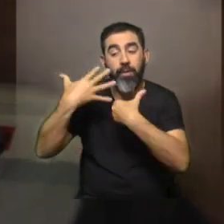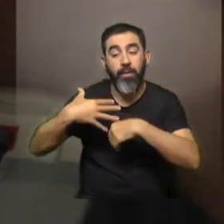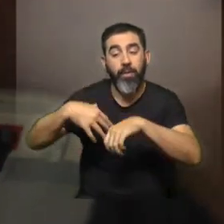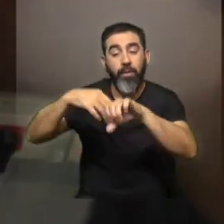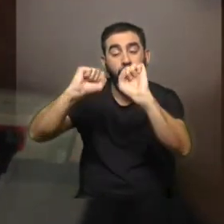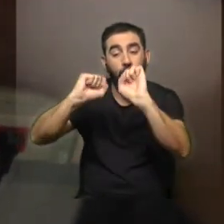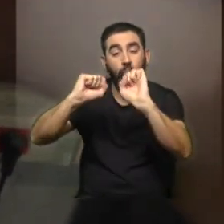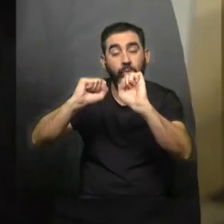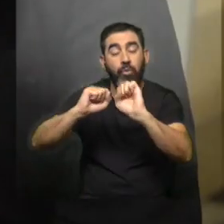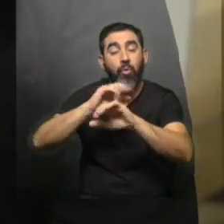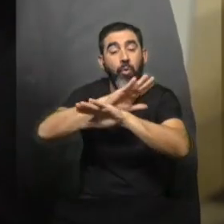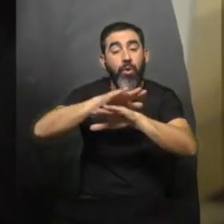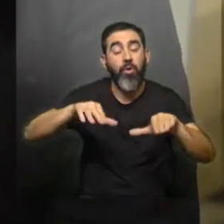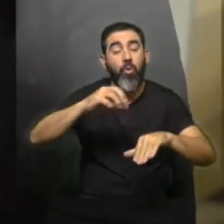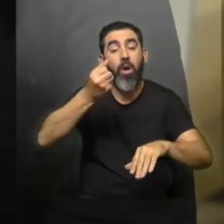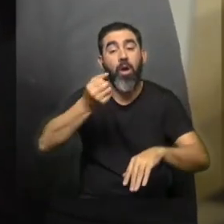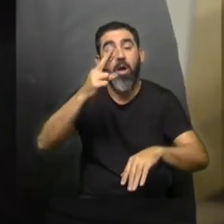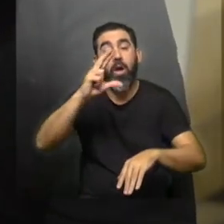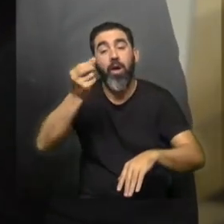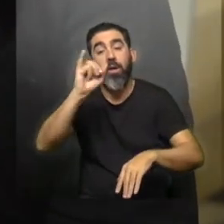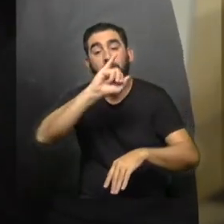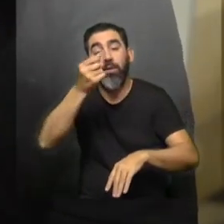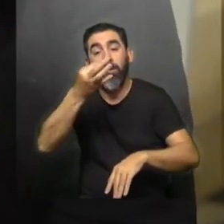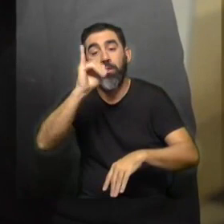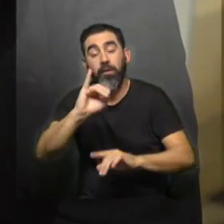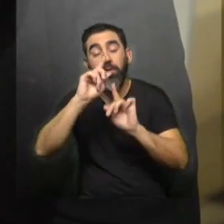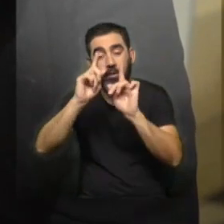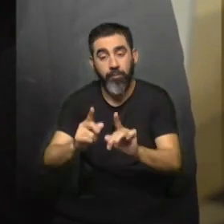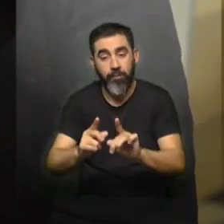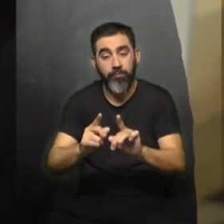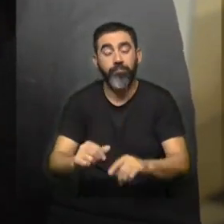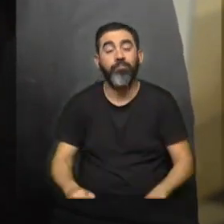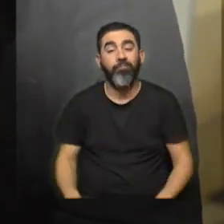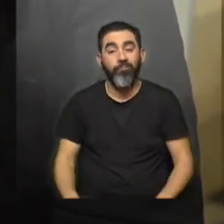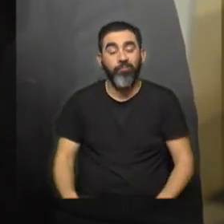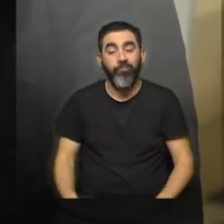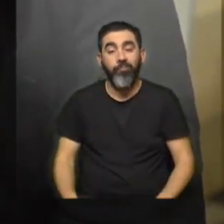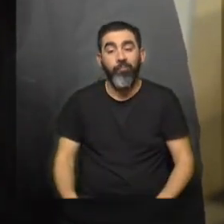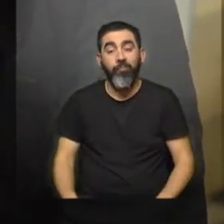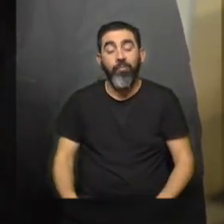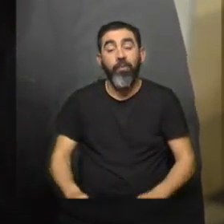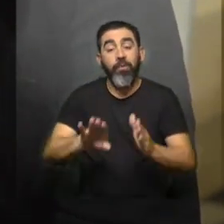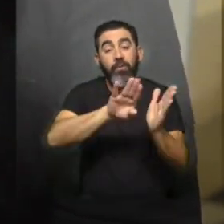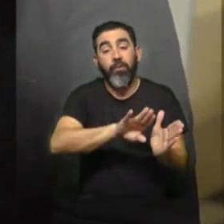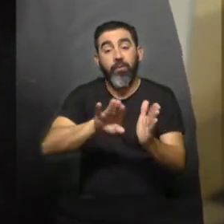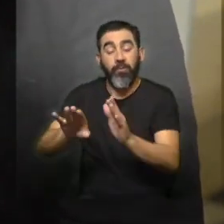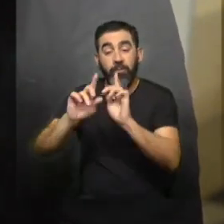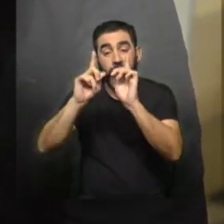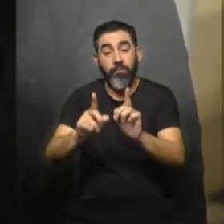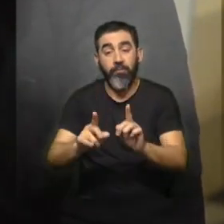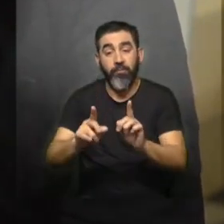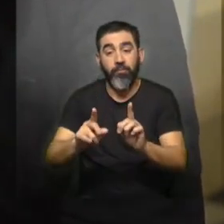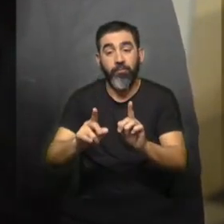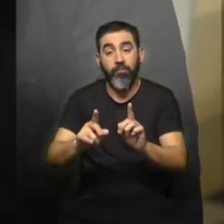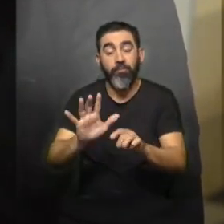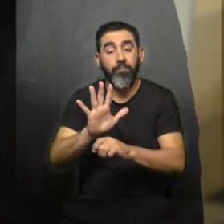ajuar funerario de niños de Arasatí también se hizo una caracterización junto con Laura Beovide. Y por otro lado, hemos establecido